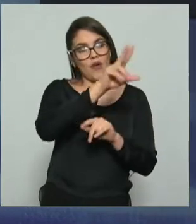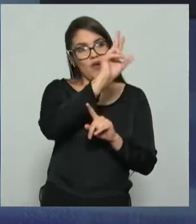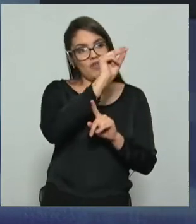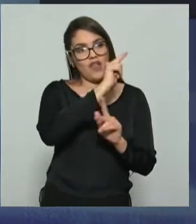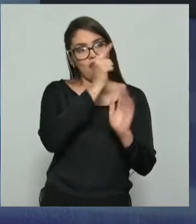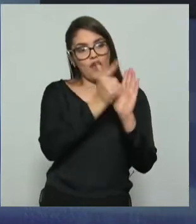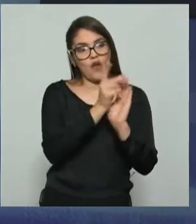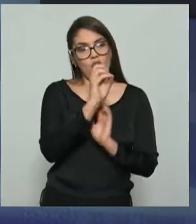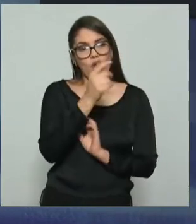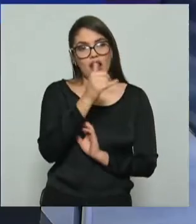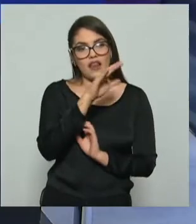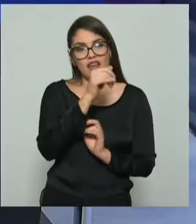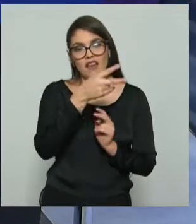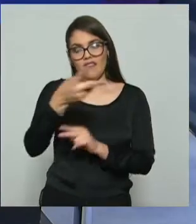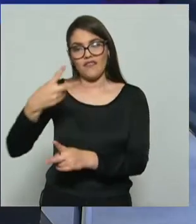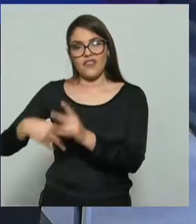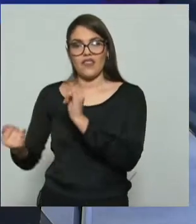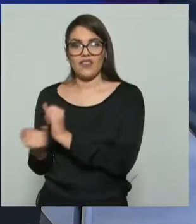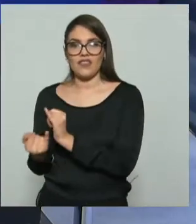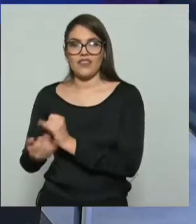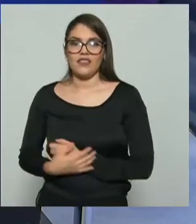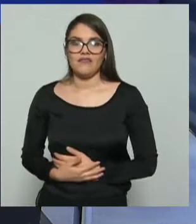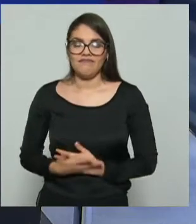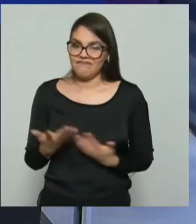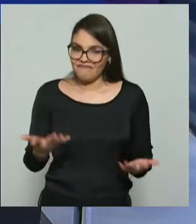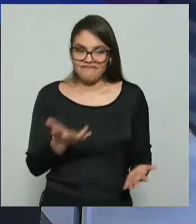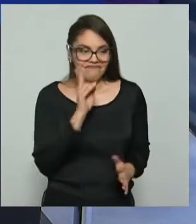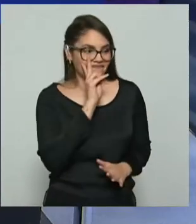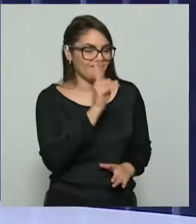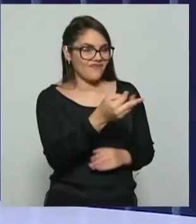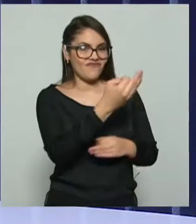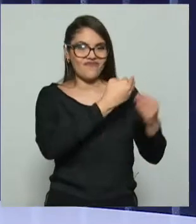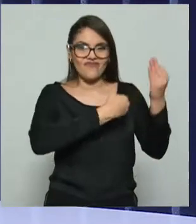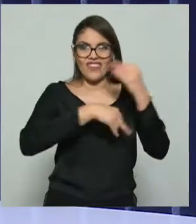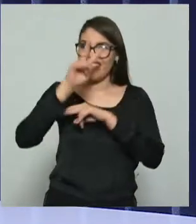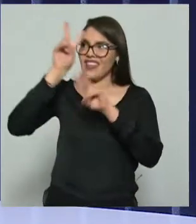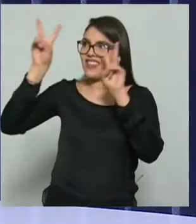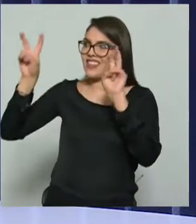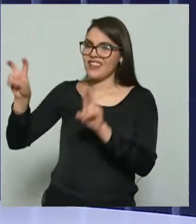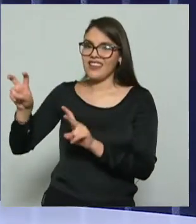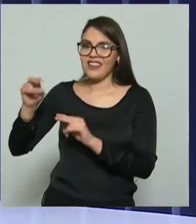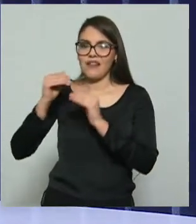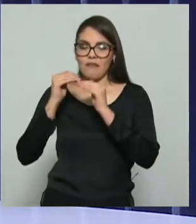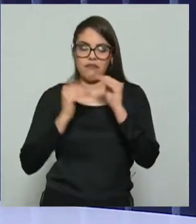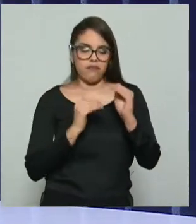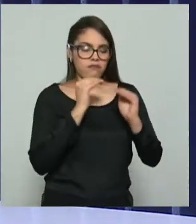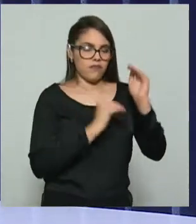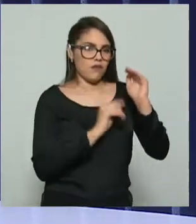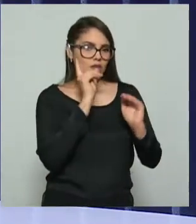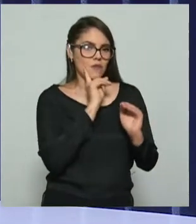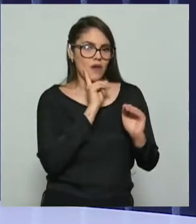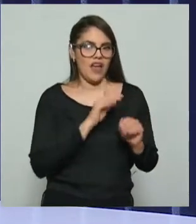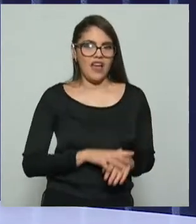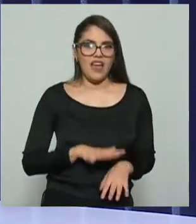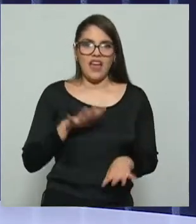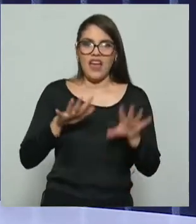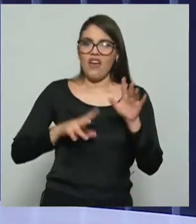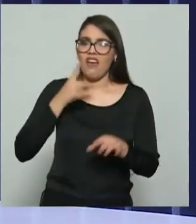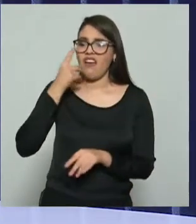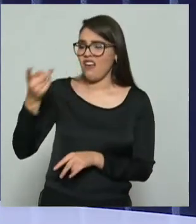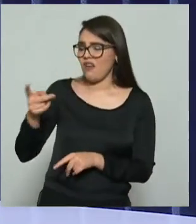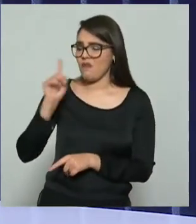No, pues es que ya ve, si finalmente en todos los ámbitos hay una desventaja hacia las mujeres. Y todavía hay quienes se quejan y dicen, miren esas